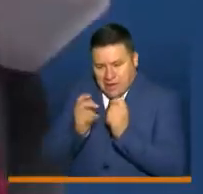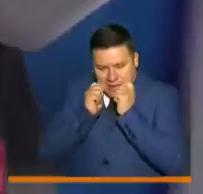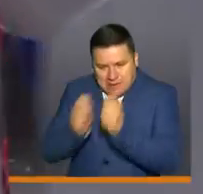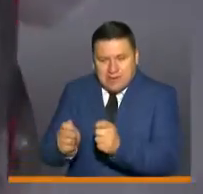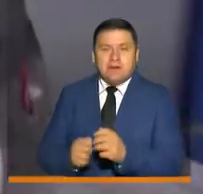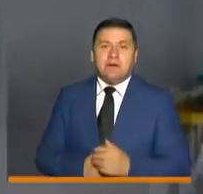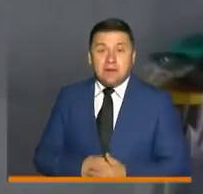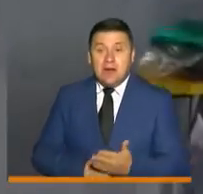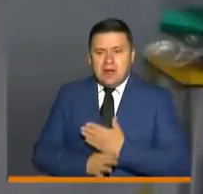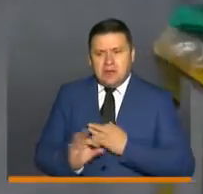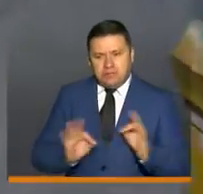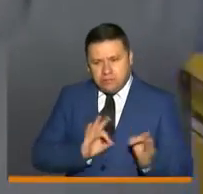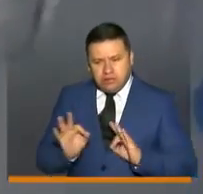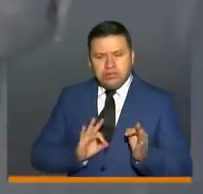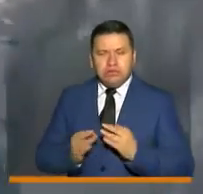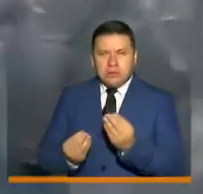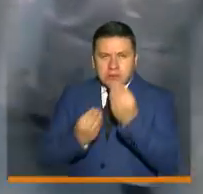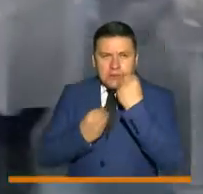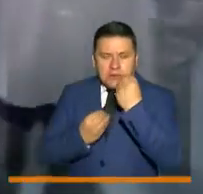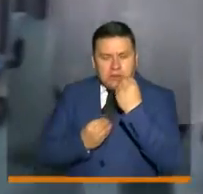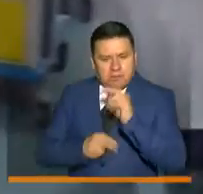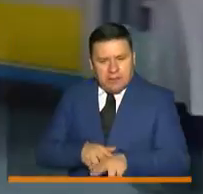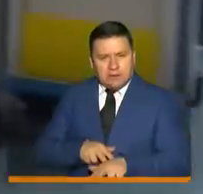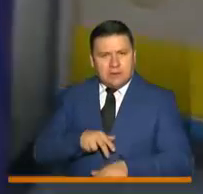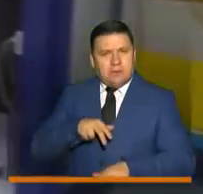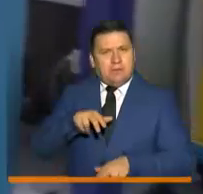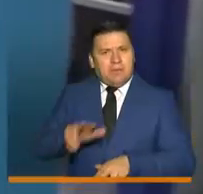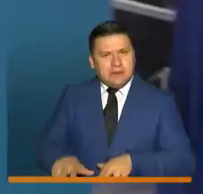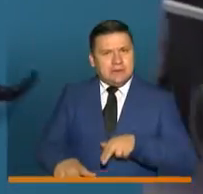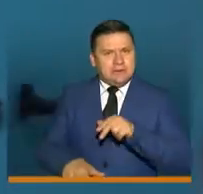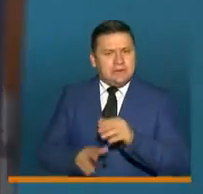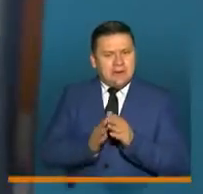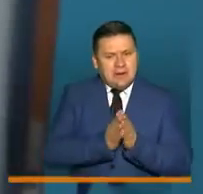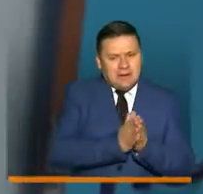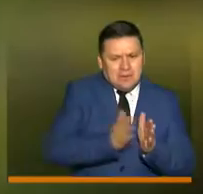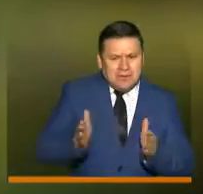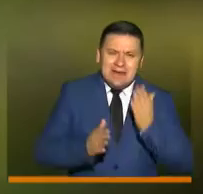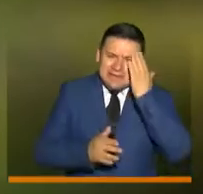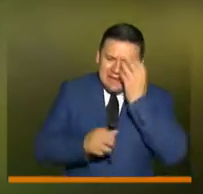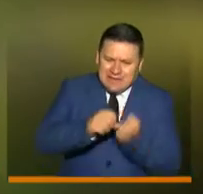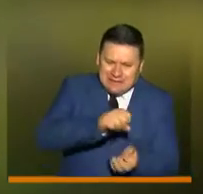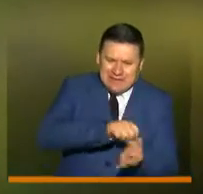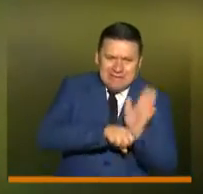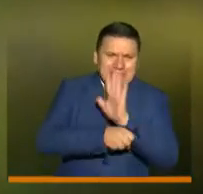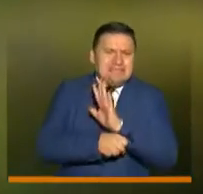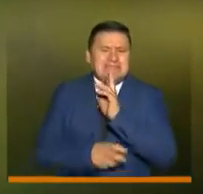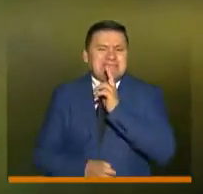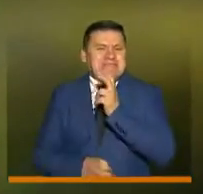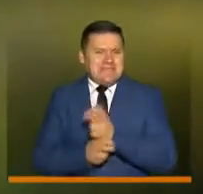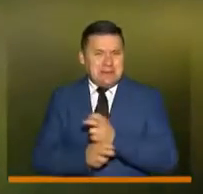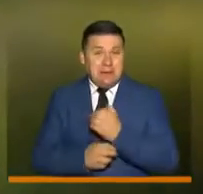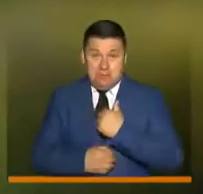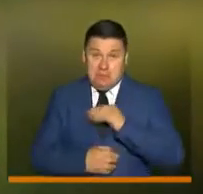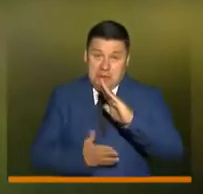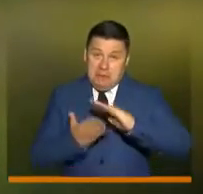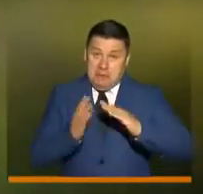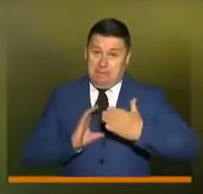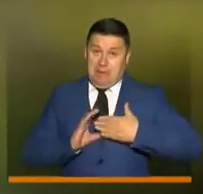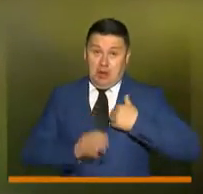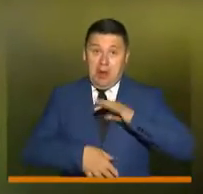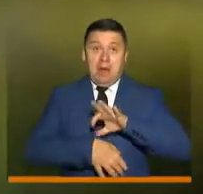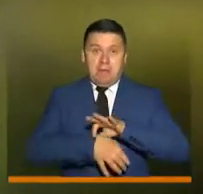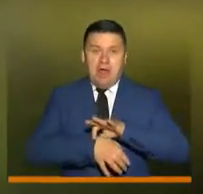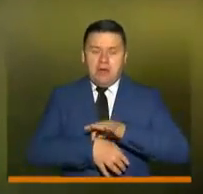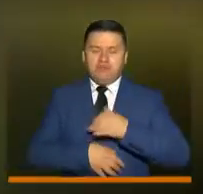Nos hemos preparado paso a paso para cada una de las etapas de la pandemia y en lo personal, como médico, creo que lo